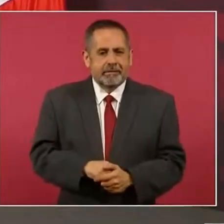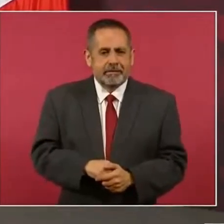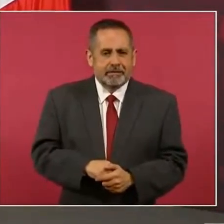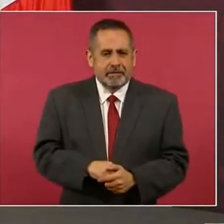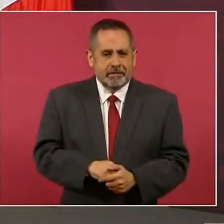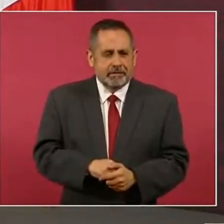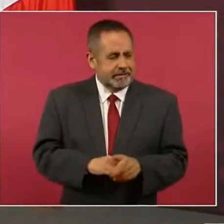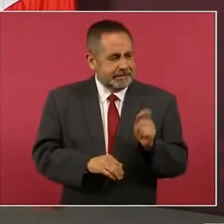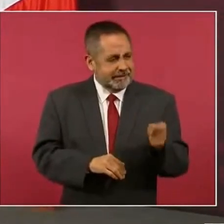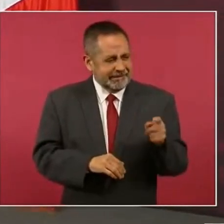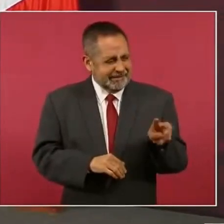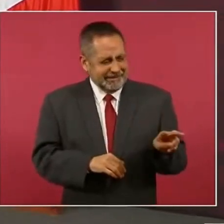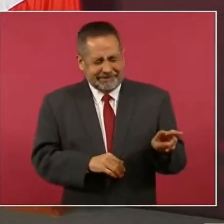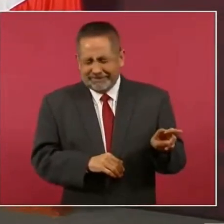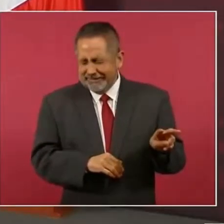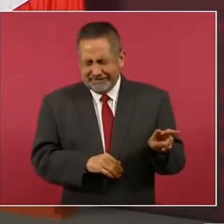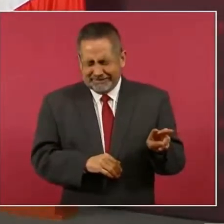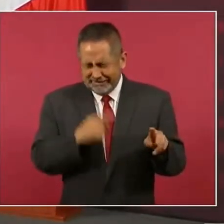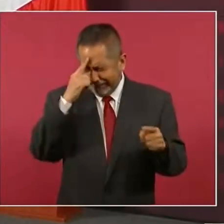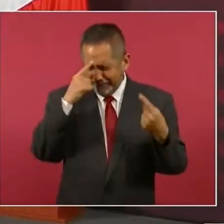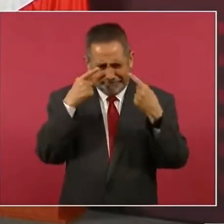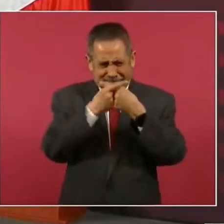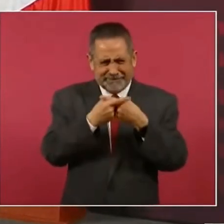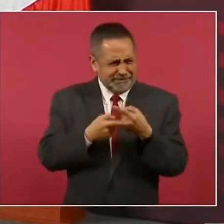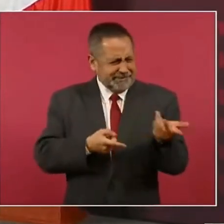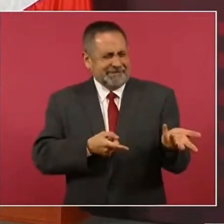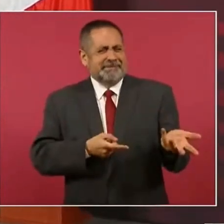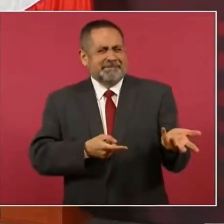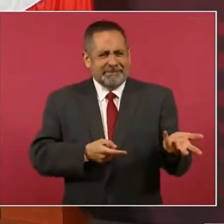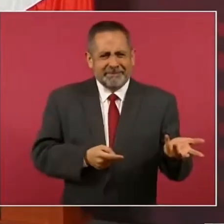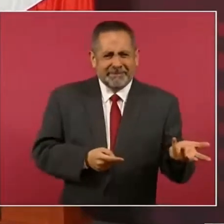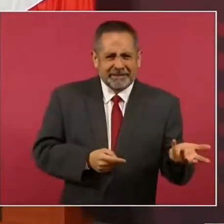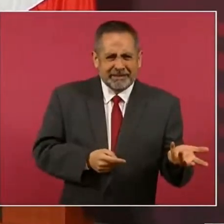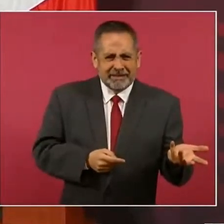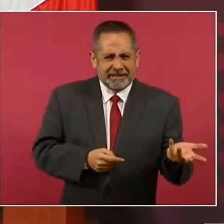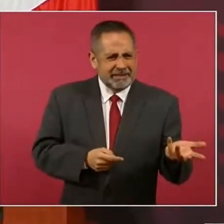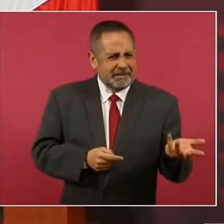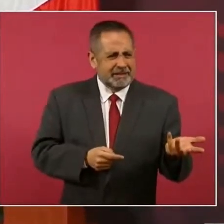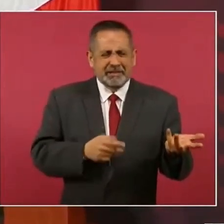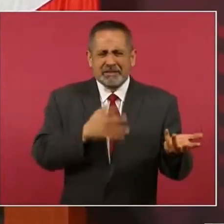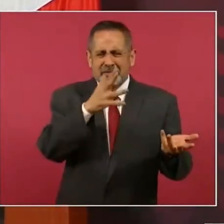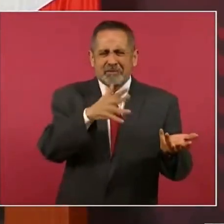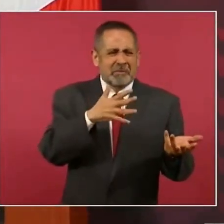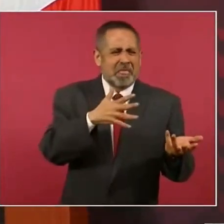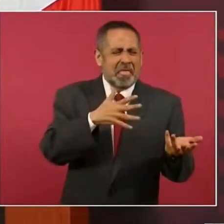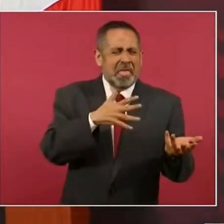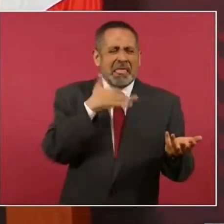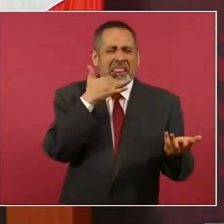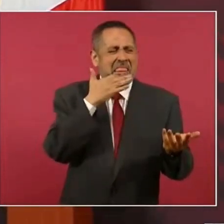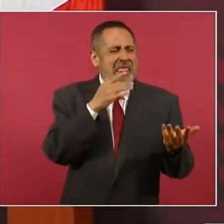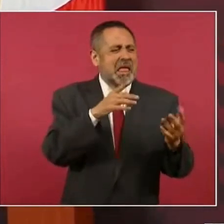un acto de incongruencia, es promiscuidad política,